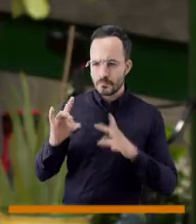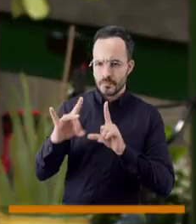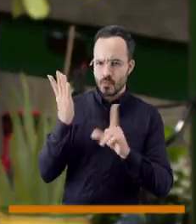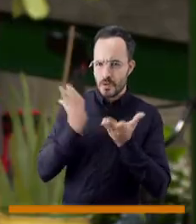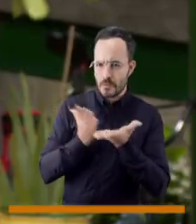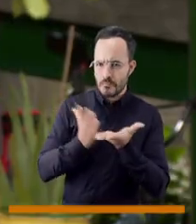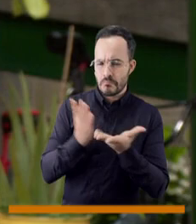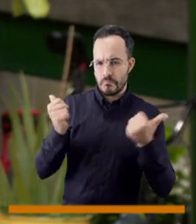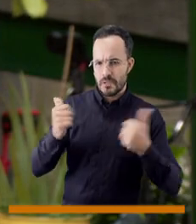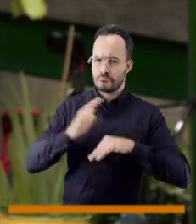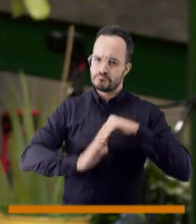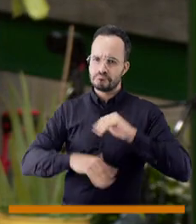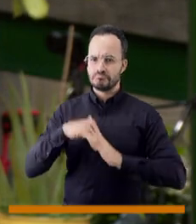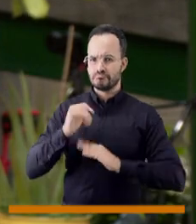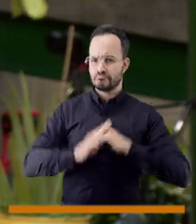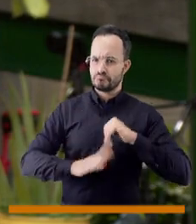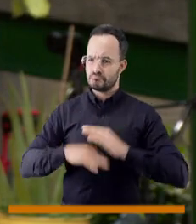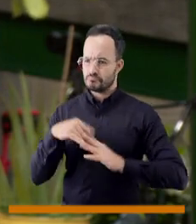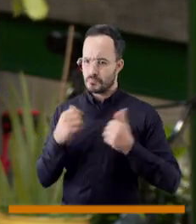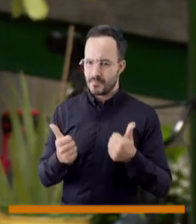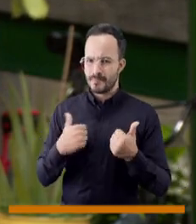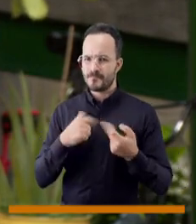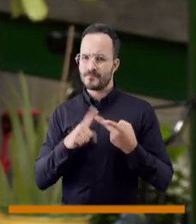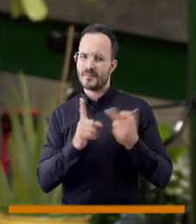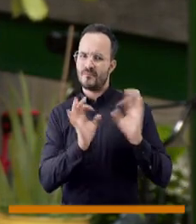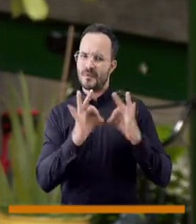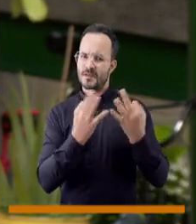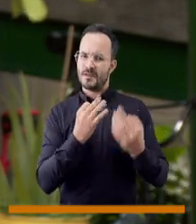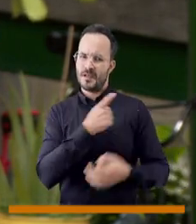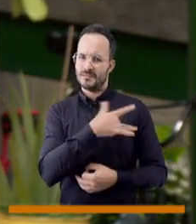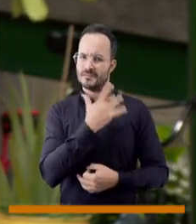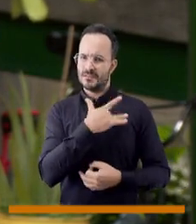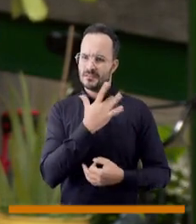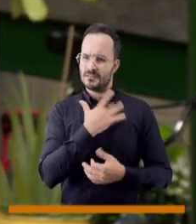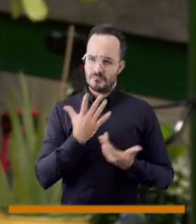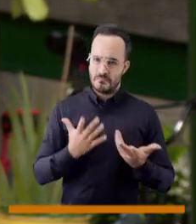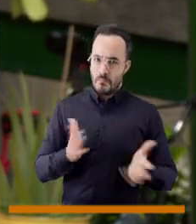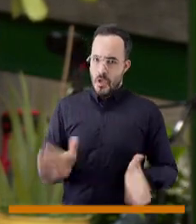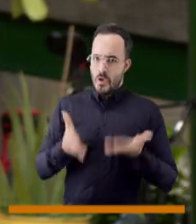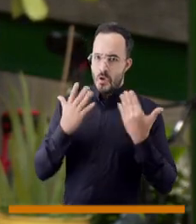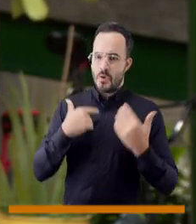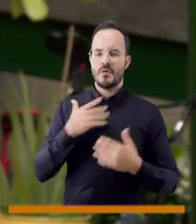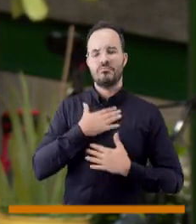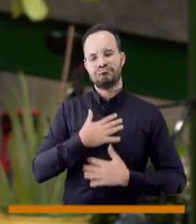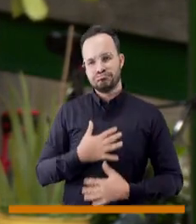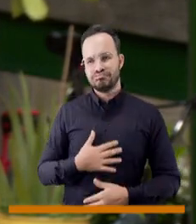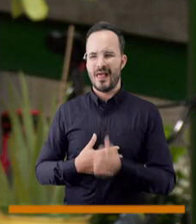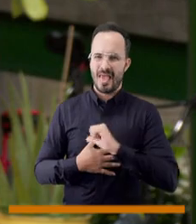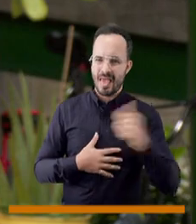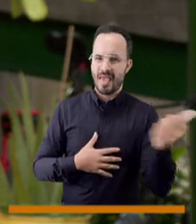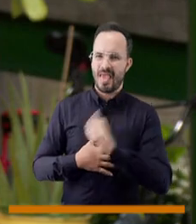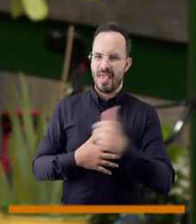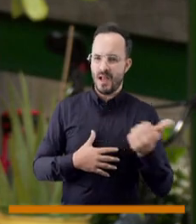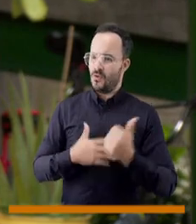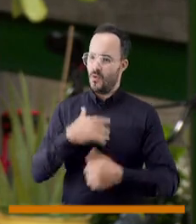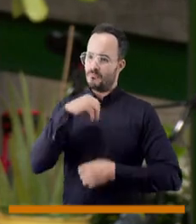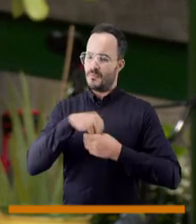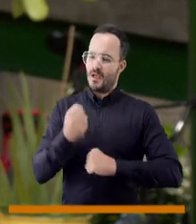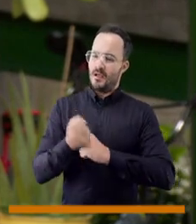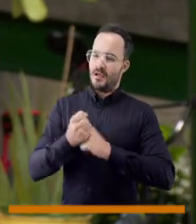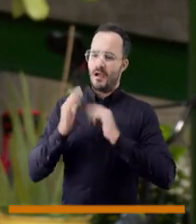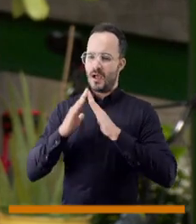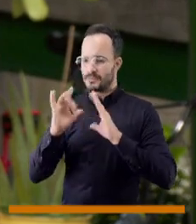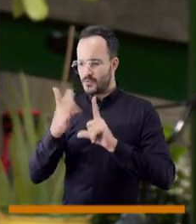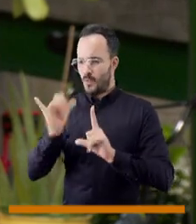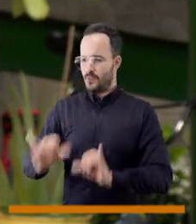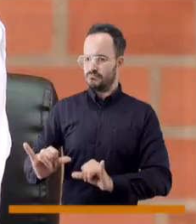la virtualidad, ¿te has sentido cómodo? Tu familia, me imagino, también ha tenido un descanso porque ahorras tiempo en desplazamiento y eso facilita